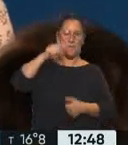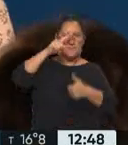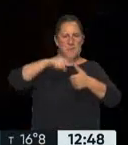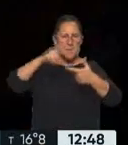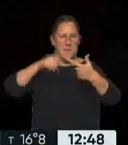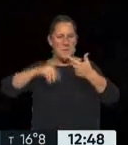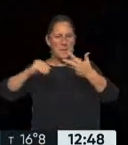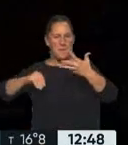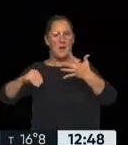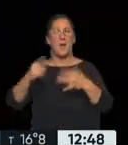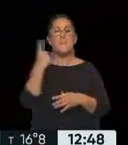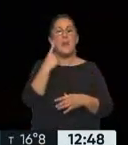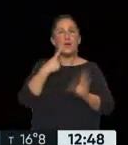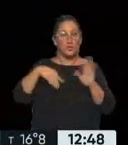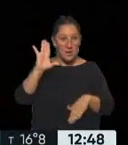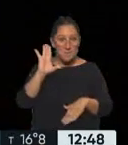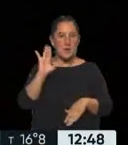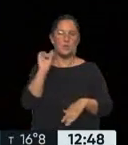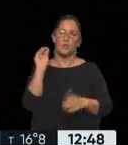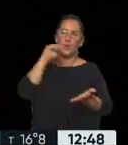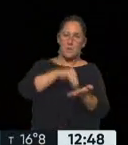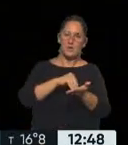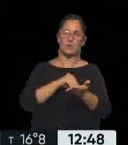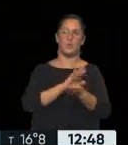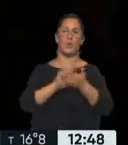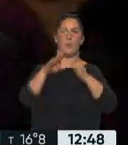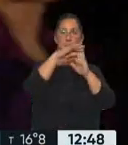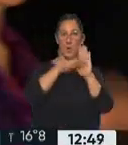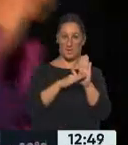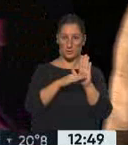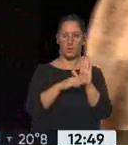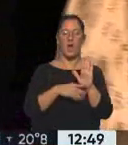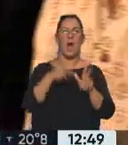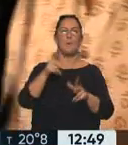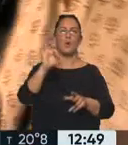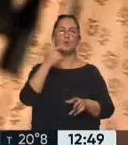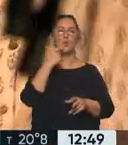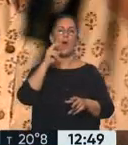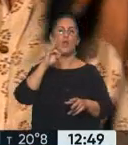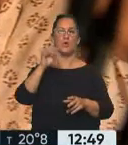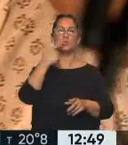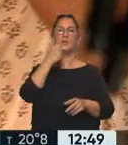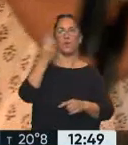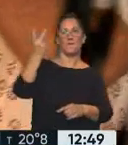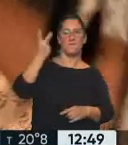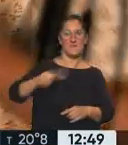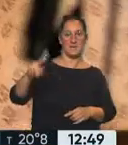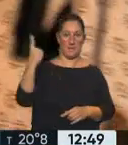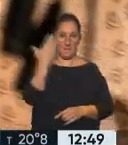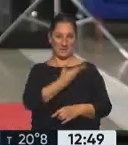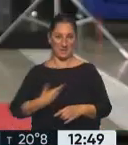mucho más, y para conocer más, o un poco más sobre esta nueva programación, hablamos con Osvaldo Santoro, vicepresidente de